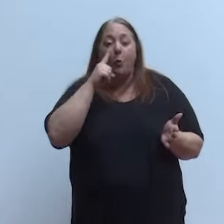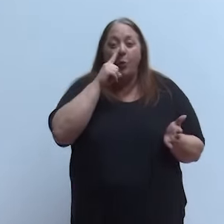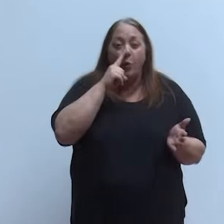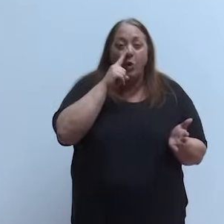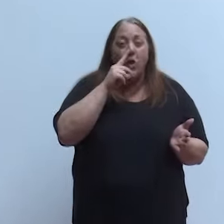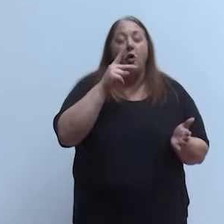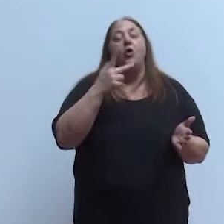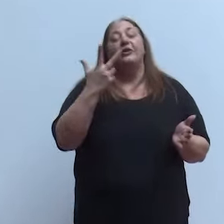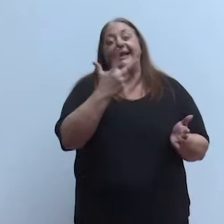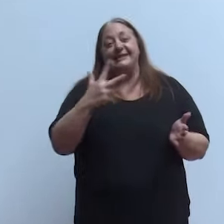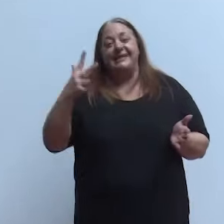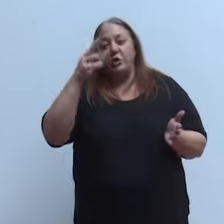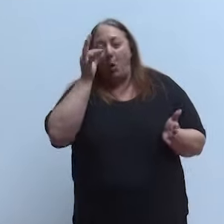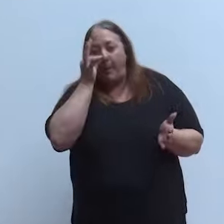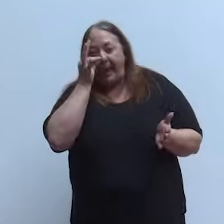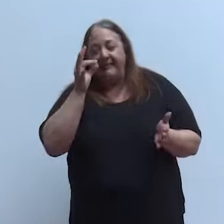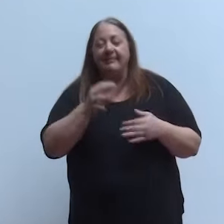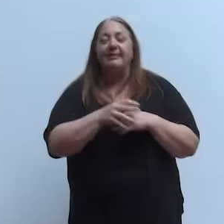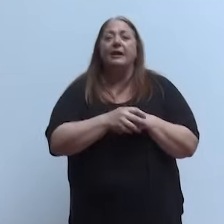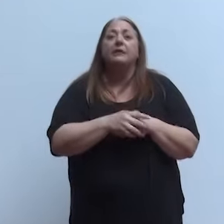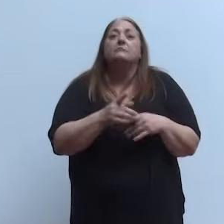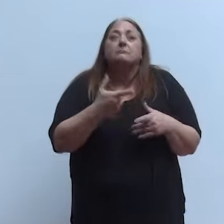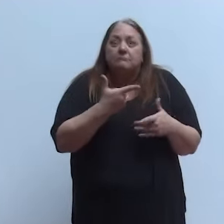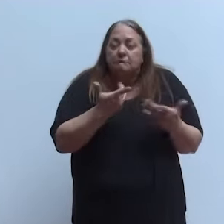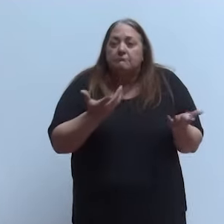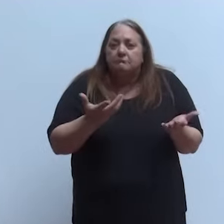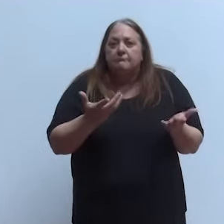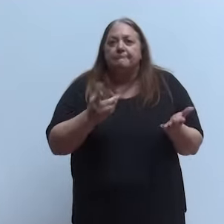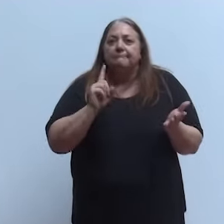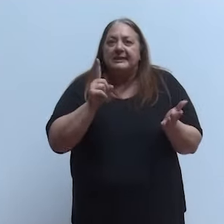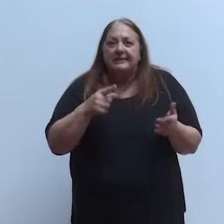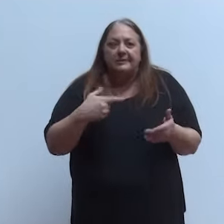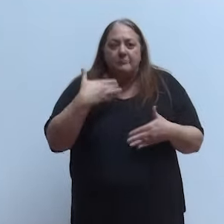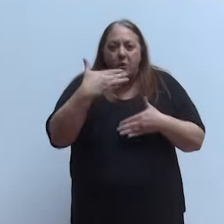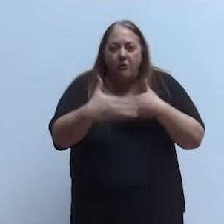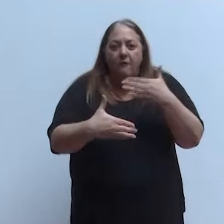5320 después lo que le da va cruzándose